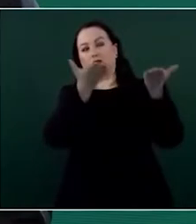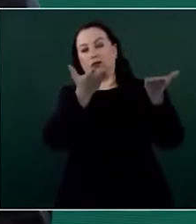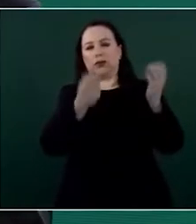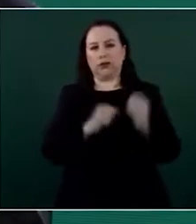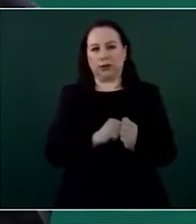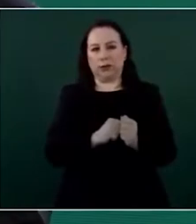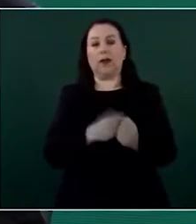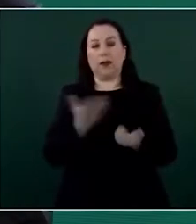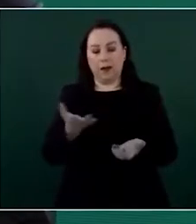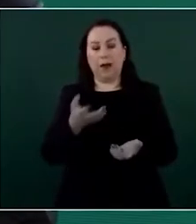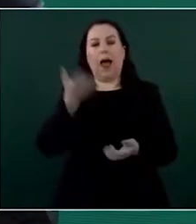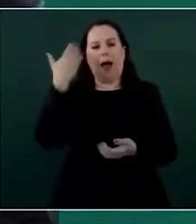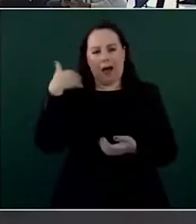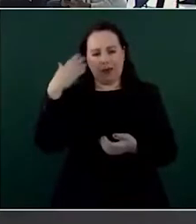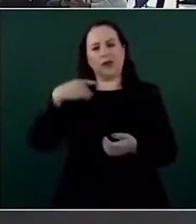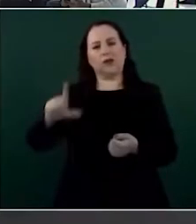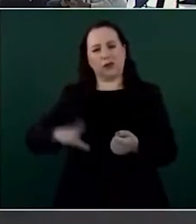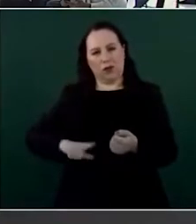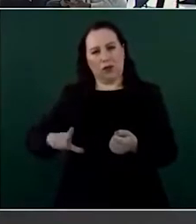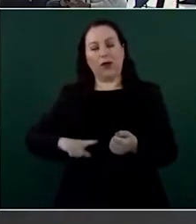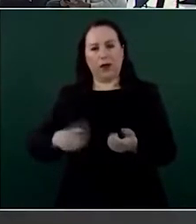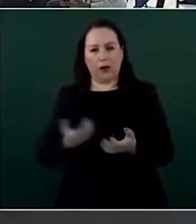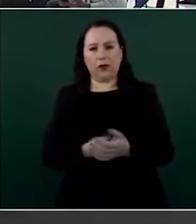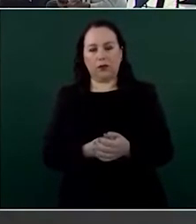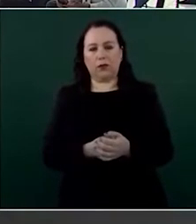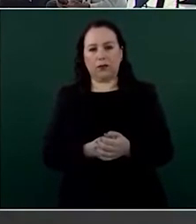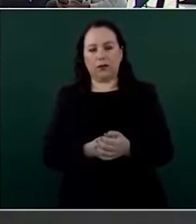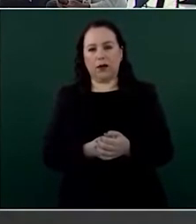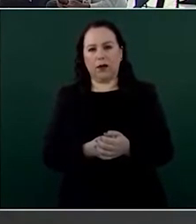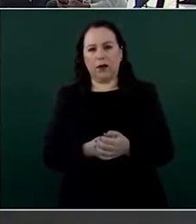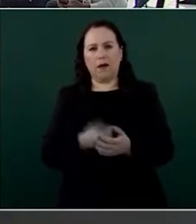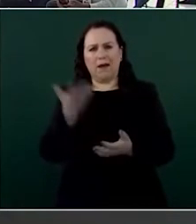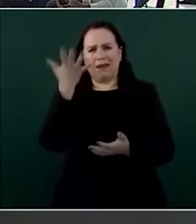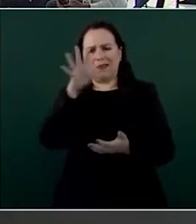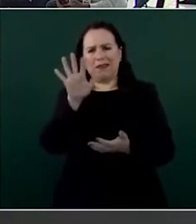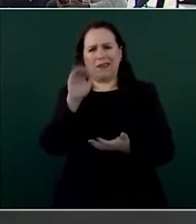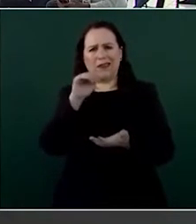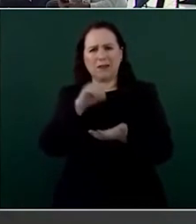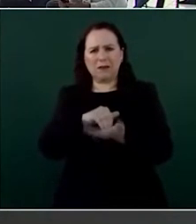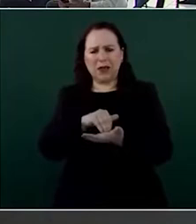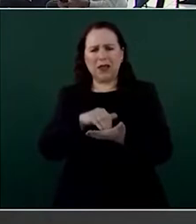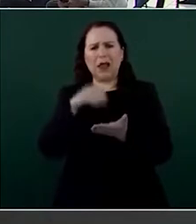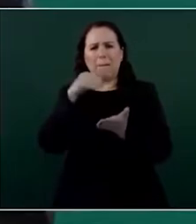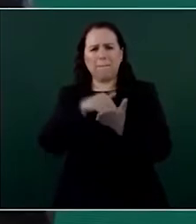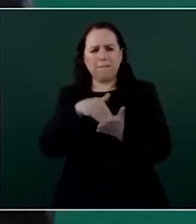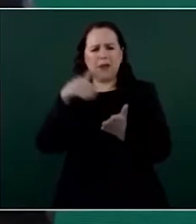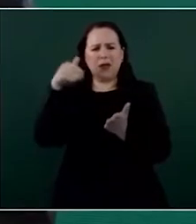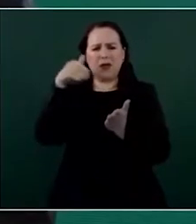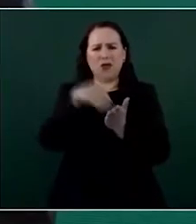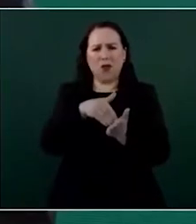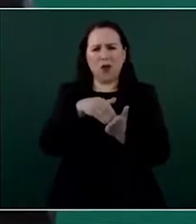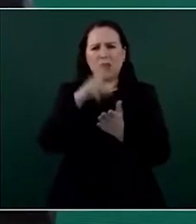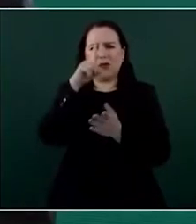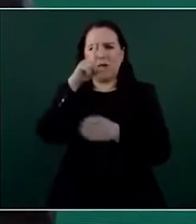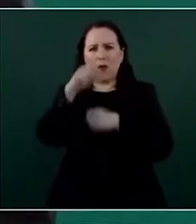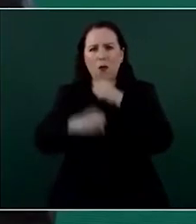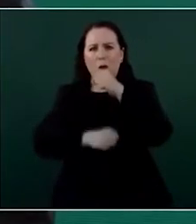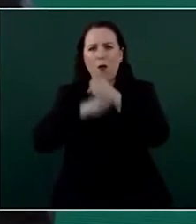En el gobierno anterior, a razón de 10 mil millones por año.